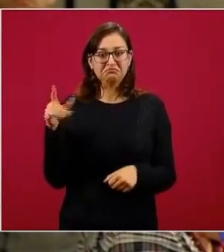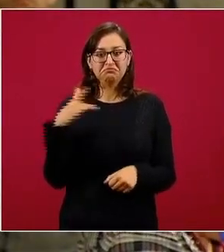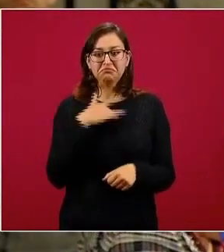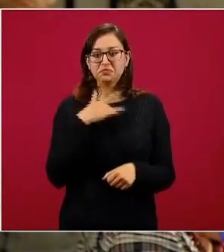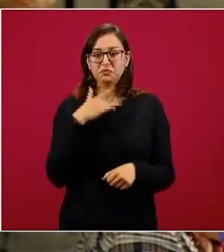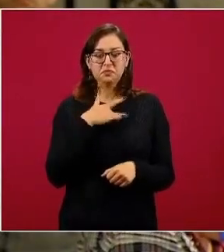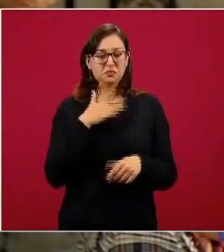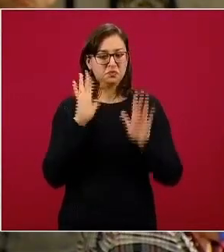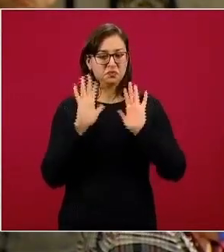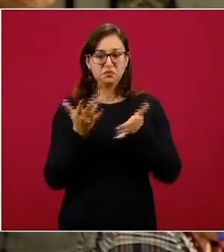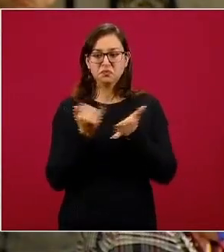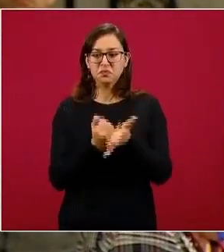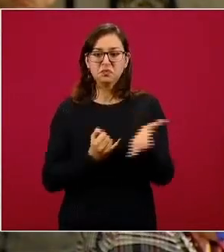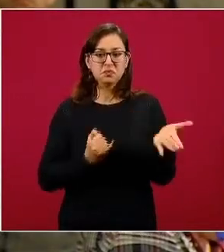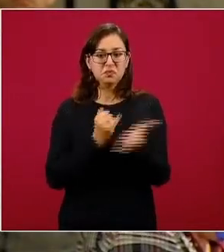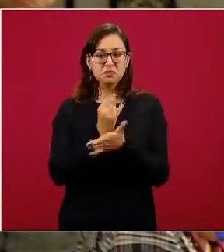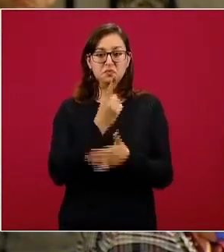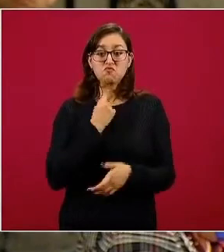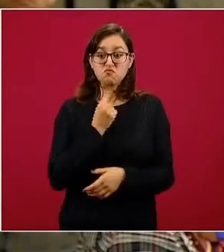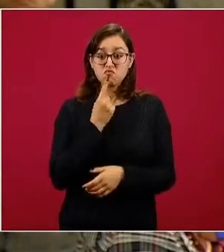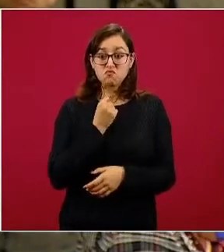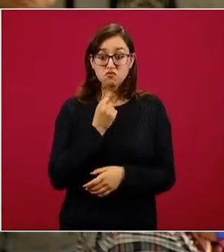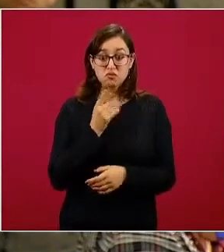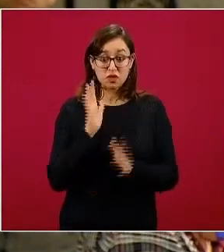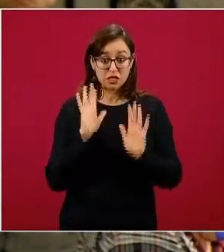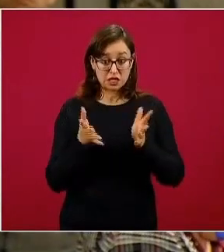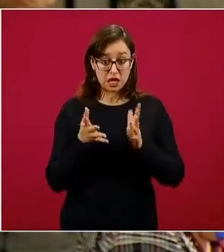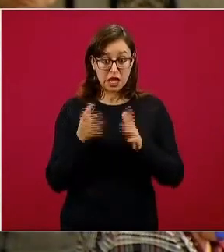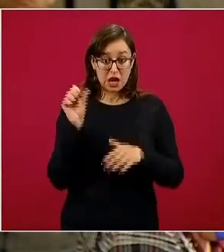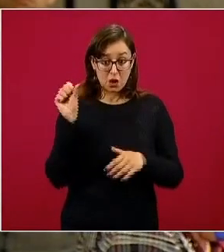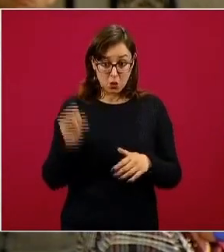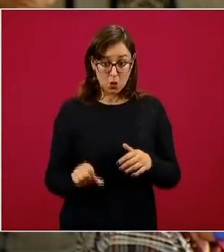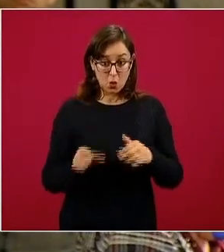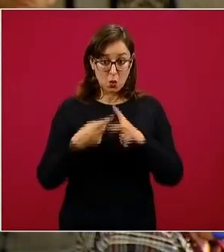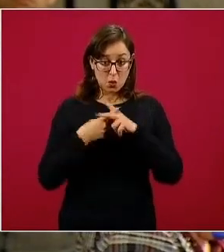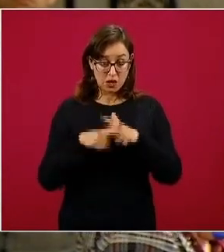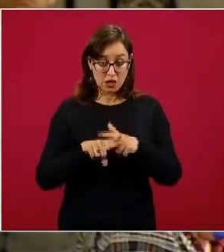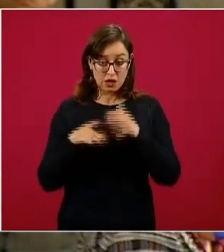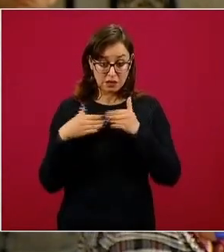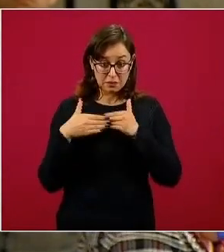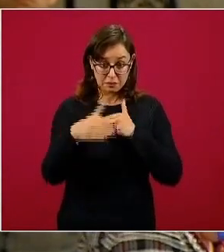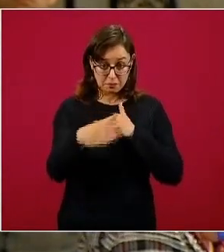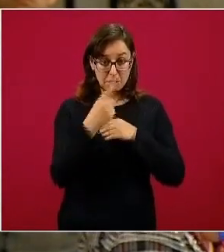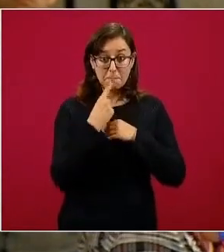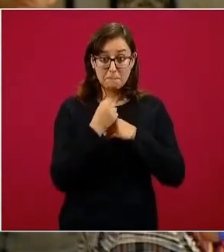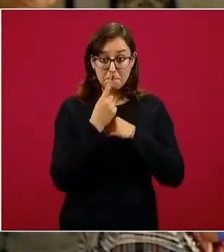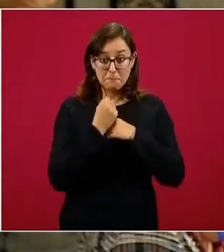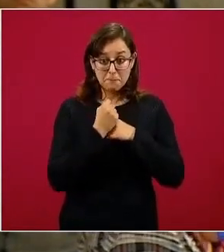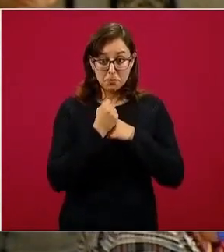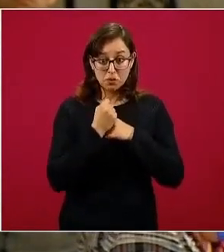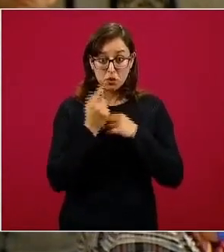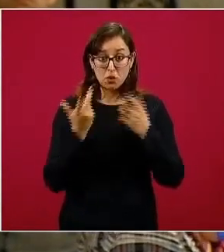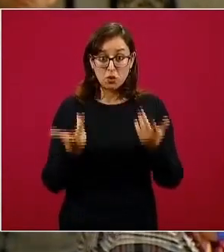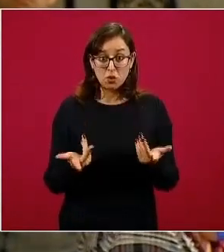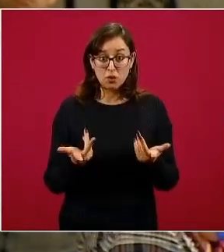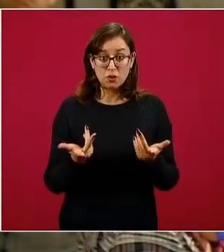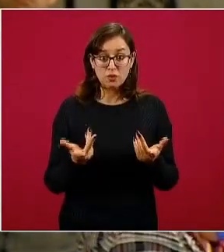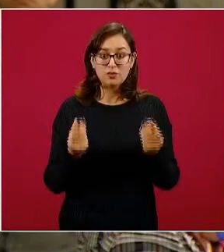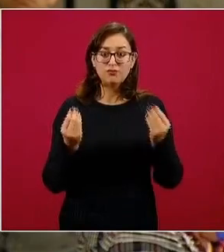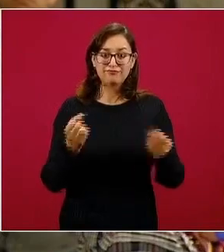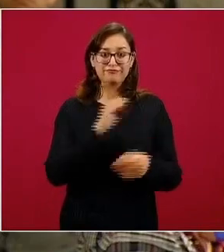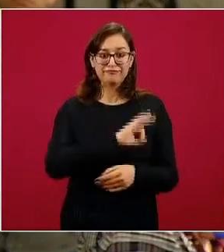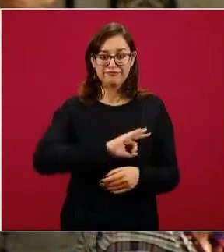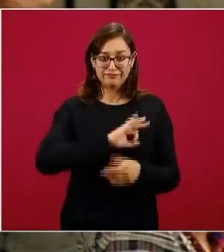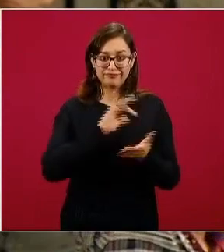a rojo, ya se considera a partir de hoy, por las actividades que están asociadas a ese color de semáforo. Muchas felicidades. Sería